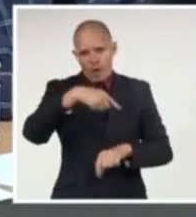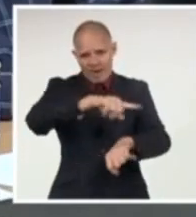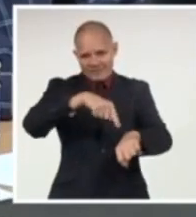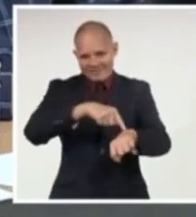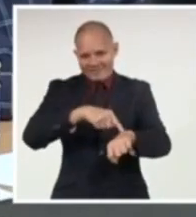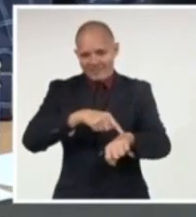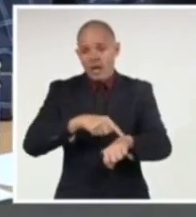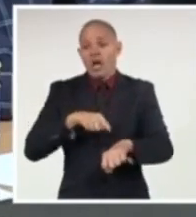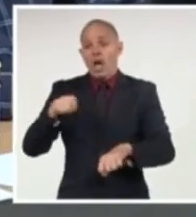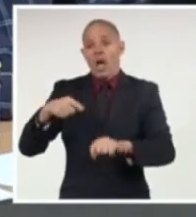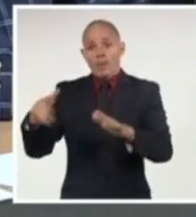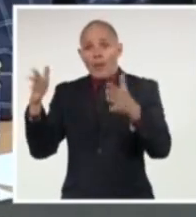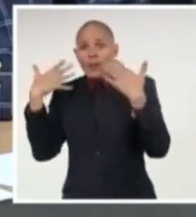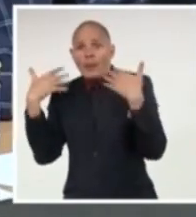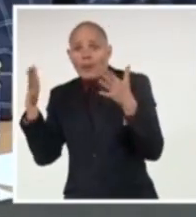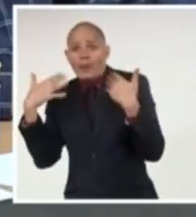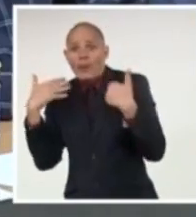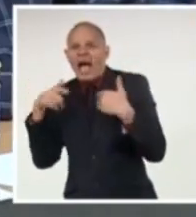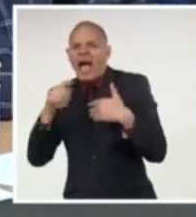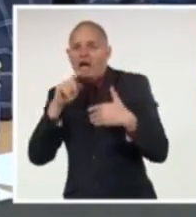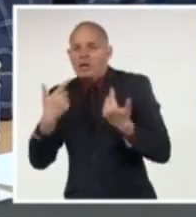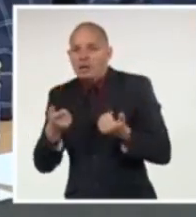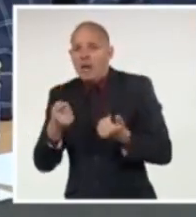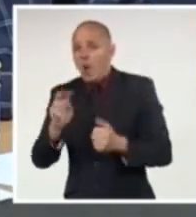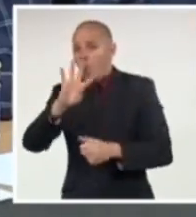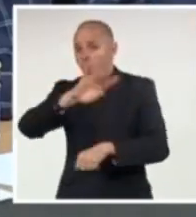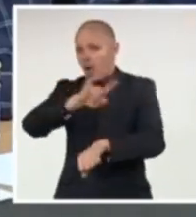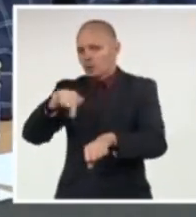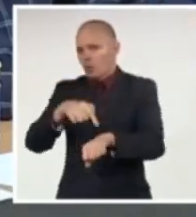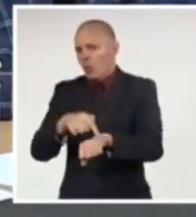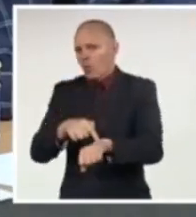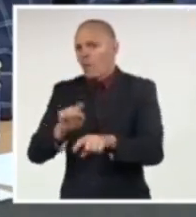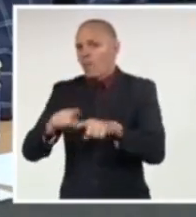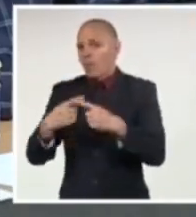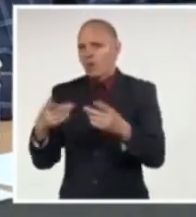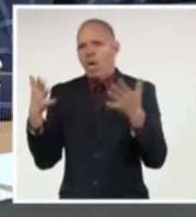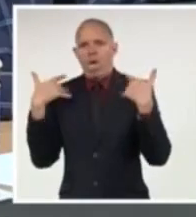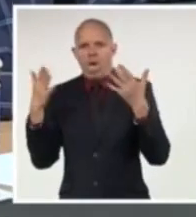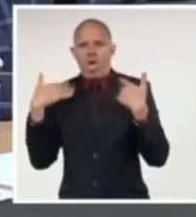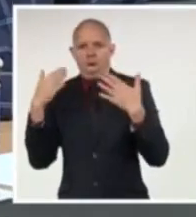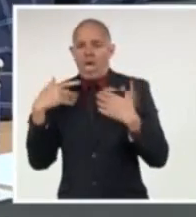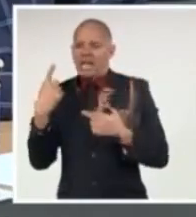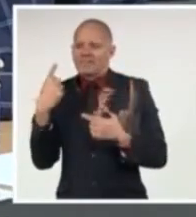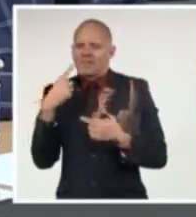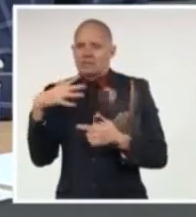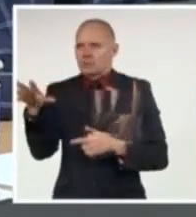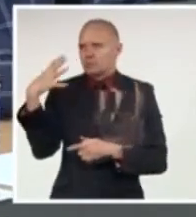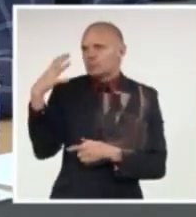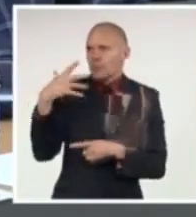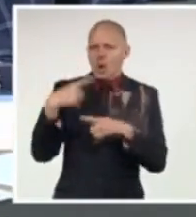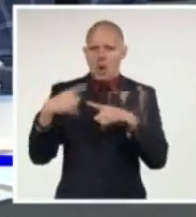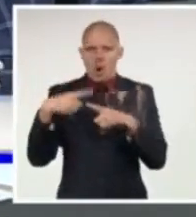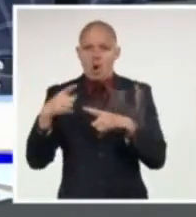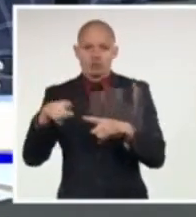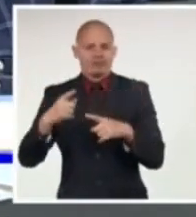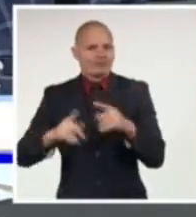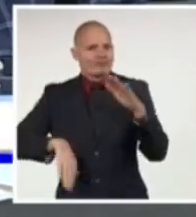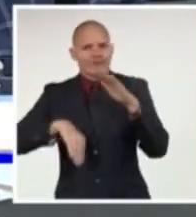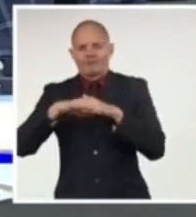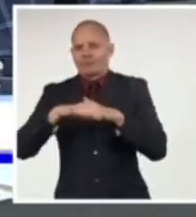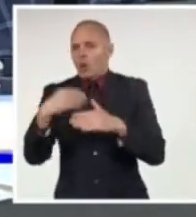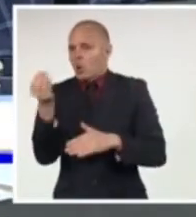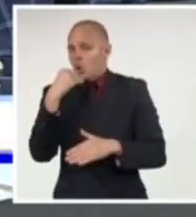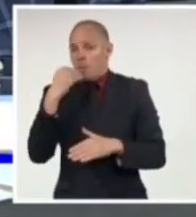verano son 4 horas posiblemente, de las 7 de la noche hasta las 11 de la noche hay un sostenimiento de la demanda y por tanto el pico